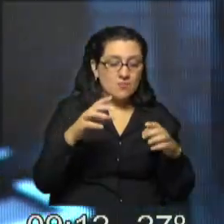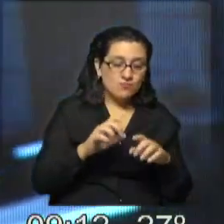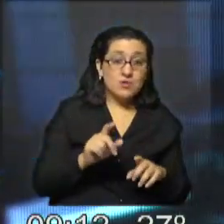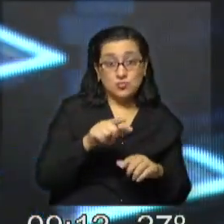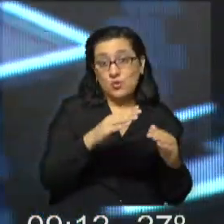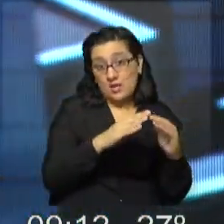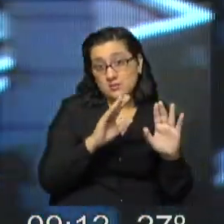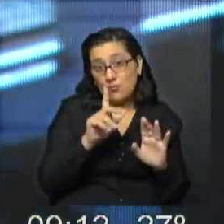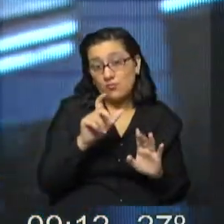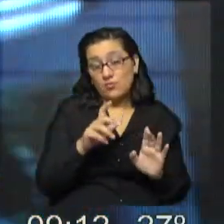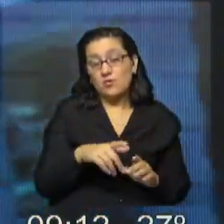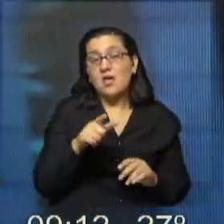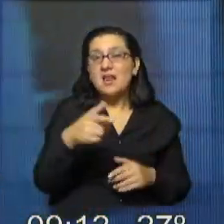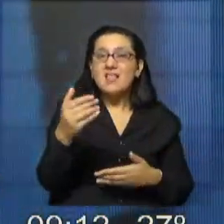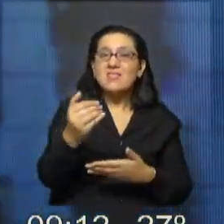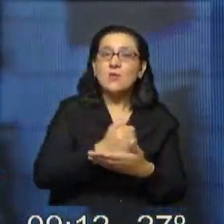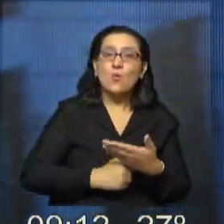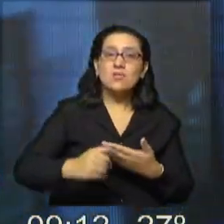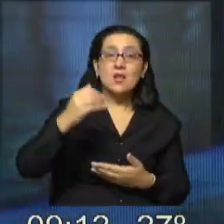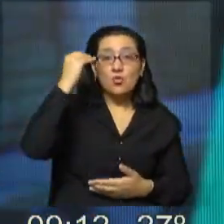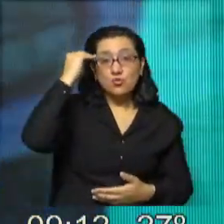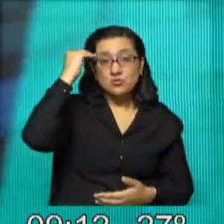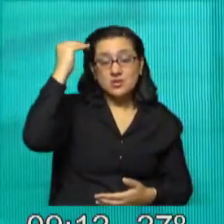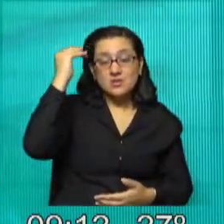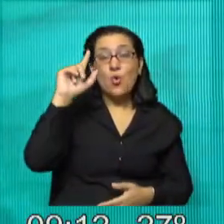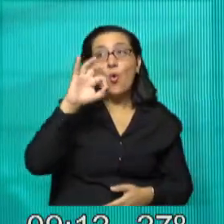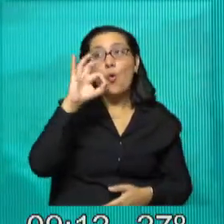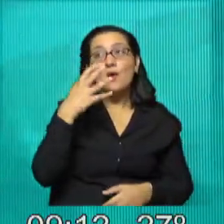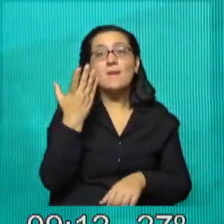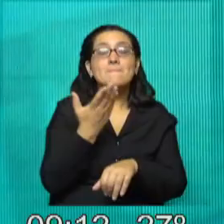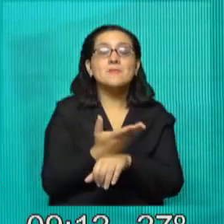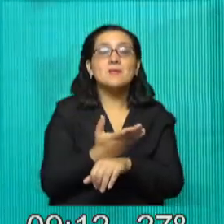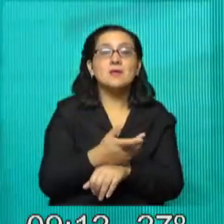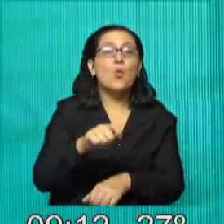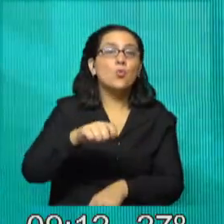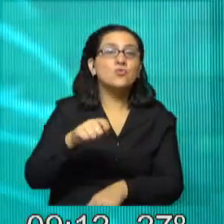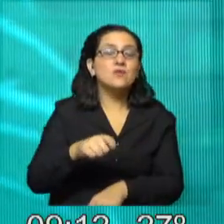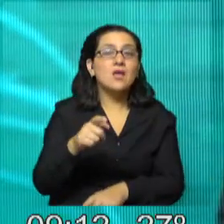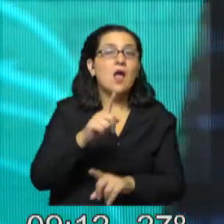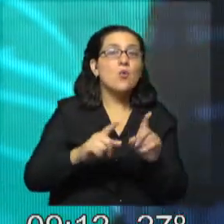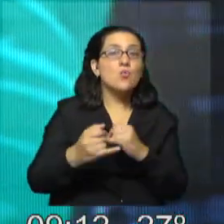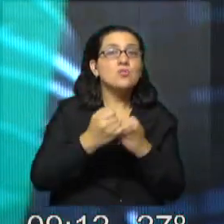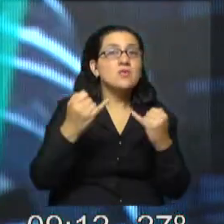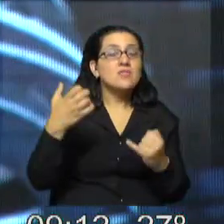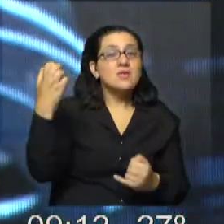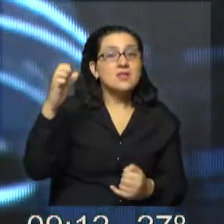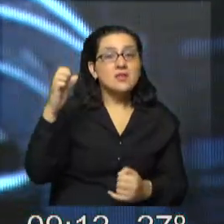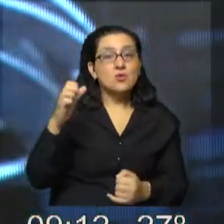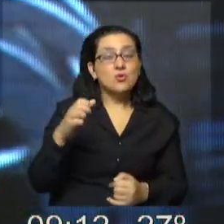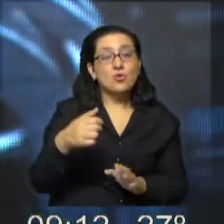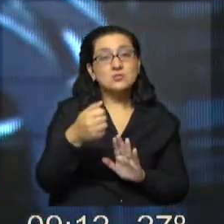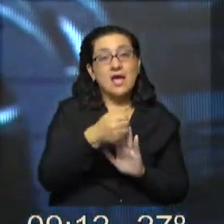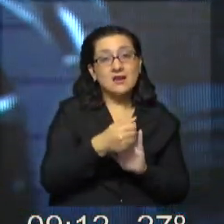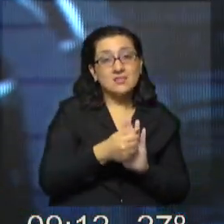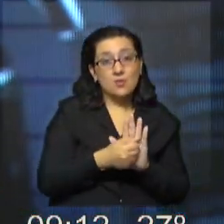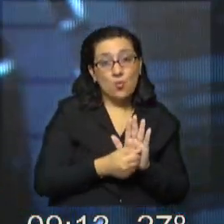Uh-huh. Le descuenta a los docentes o les pide a los docentes que justifiquen algún día de enero mediante sus artículos que